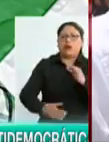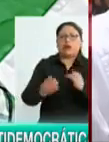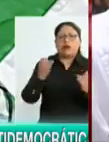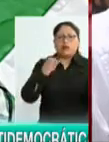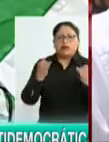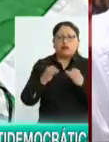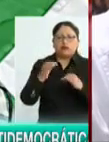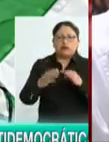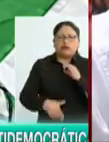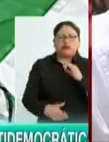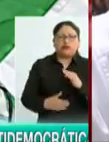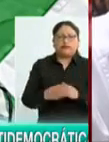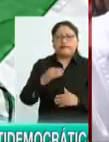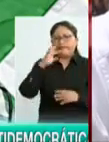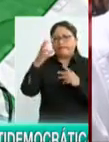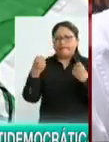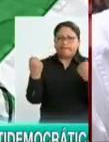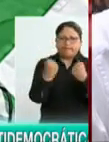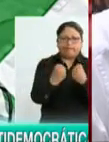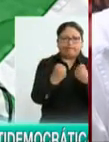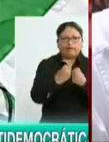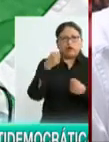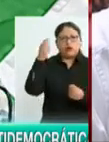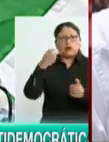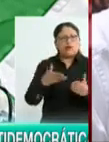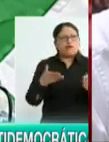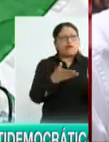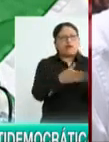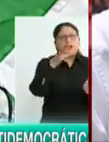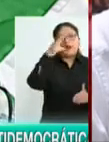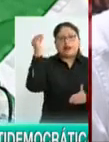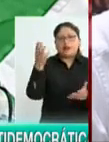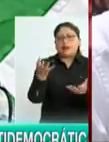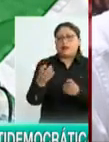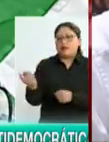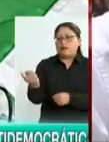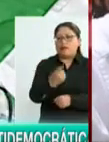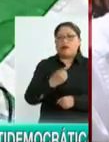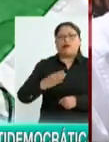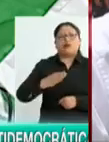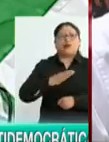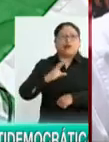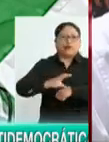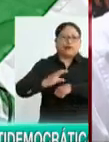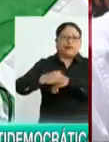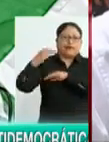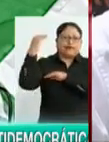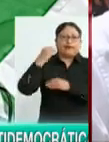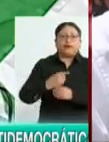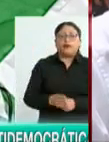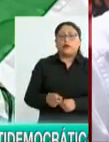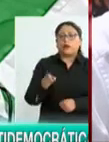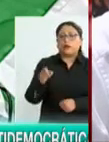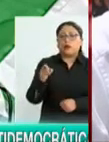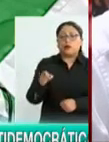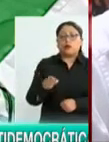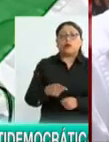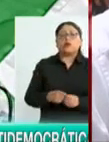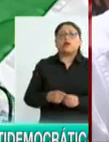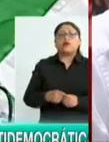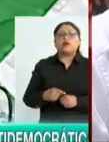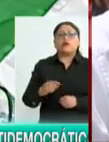a un gobierno democráticamente electo. Y en los enfrentamientos, usted, señor Calvo, y su